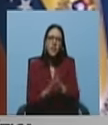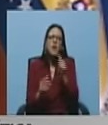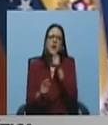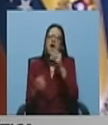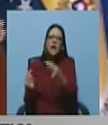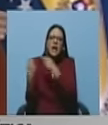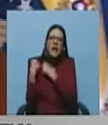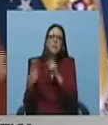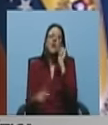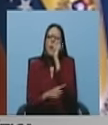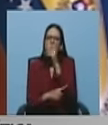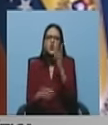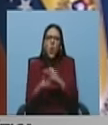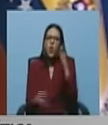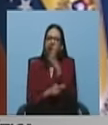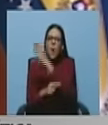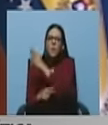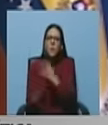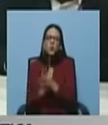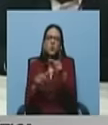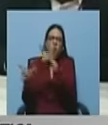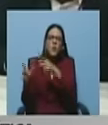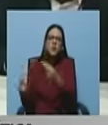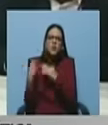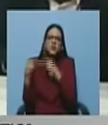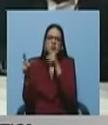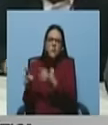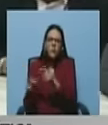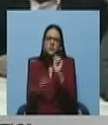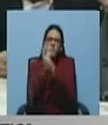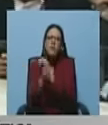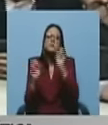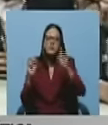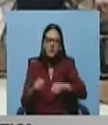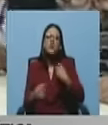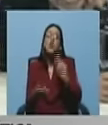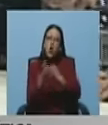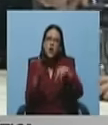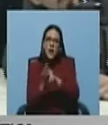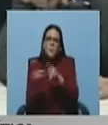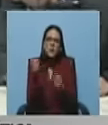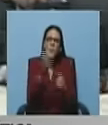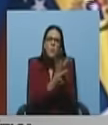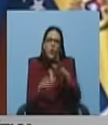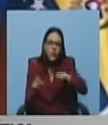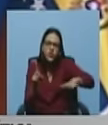responsabilidades y las penas a que haya lugar. Esto, repito, tiene su origen